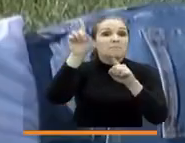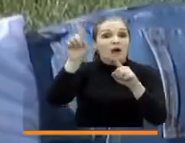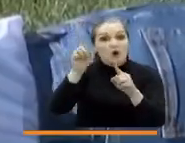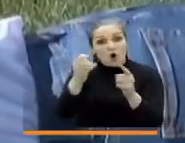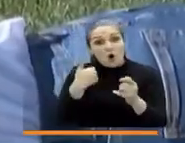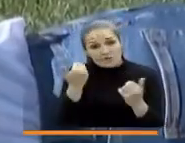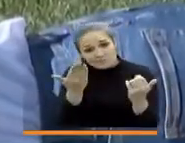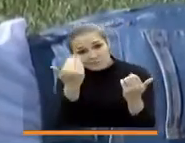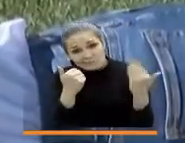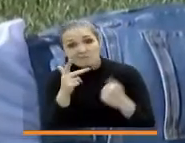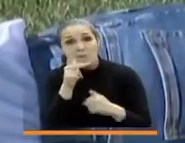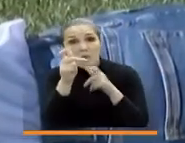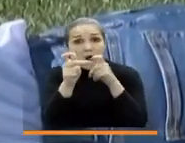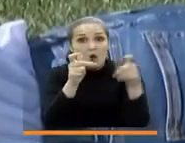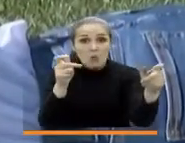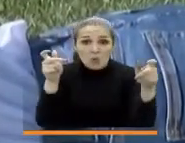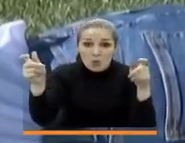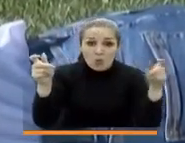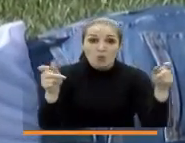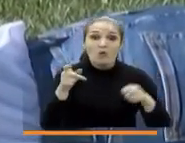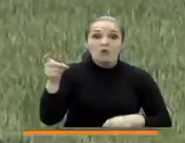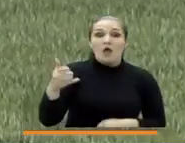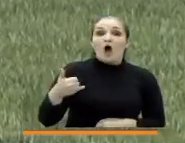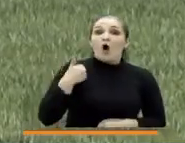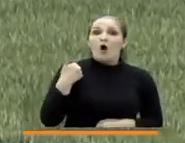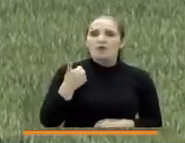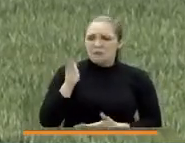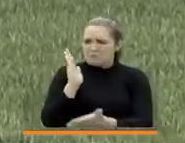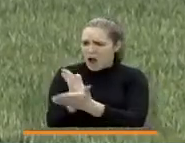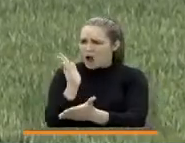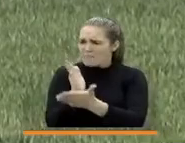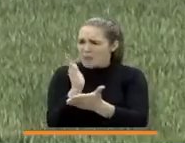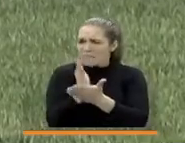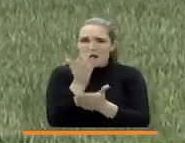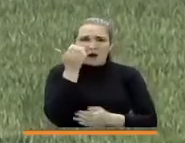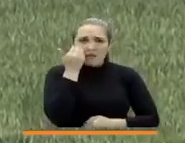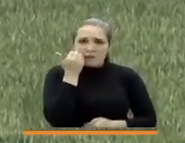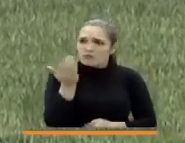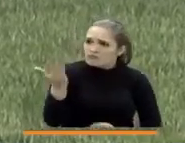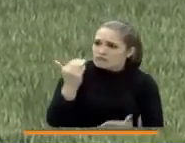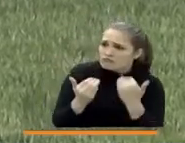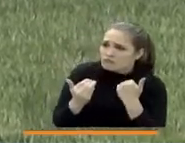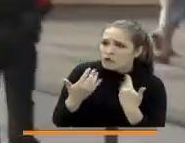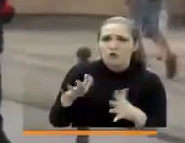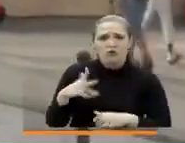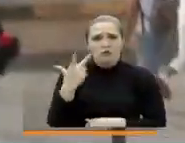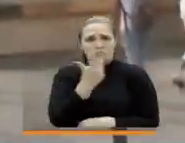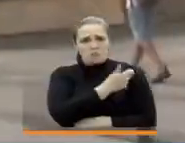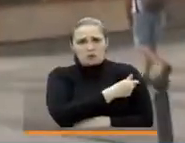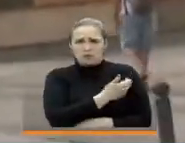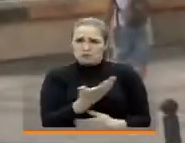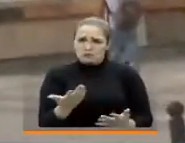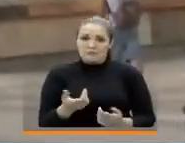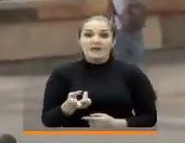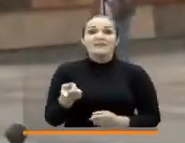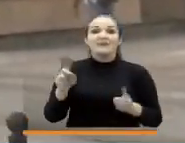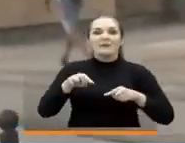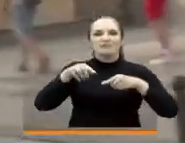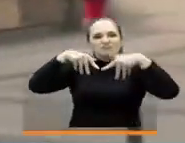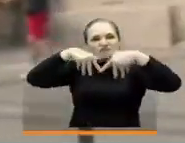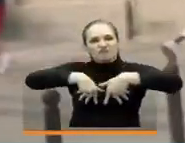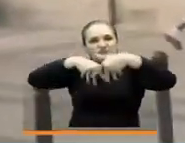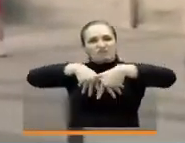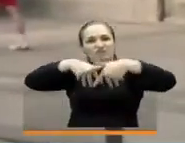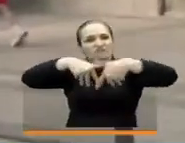vacunen. Esa población está ingresando con más recurrencia en hospitales, pero hay bemoles en este contexto. Las protestas antivacunas por